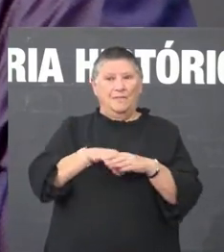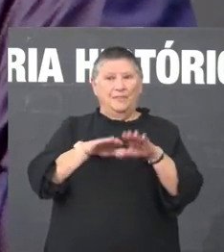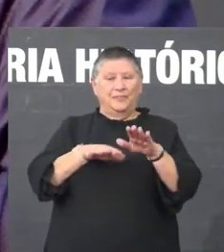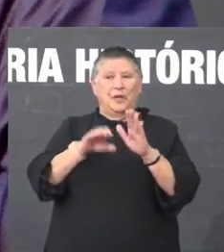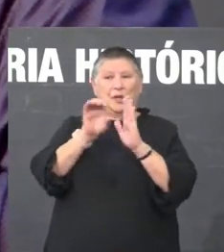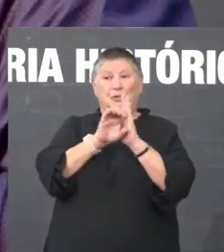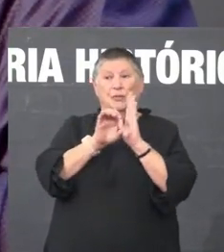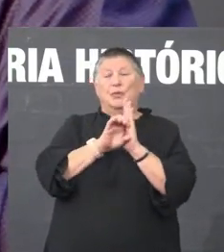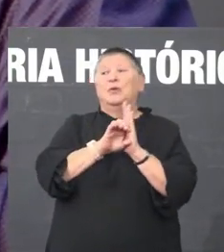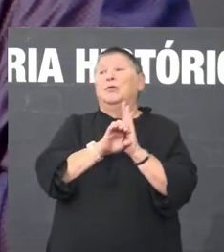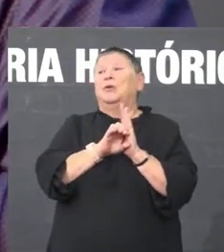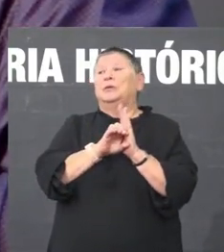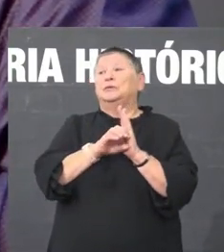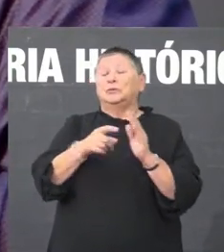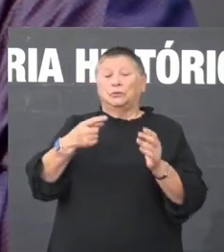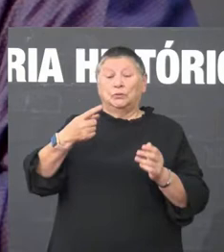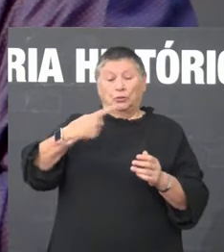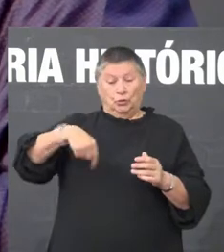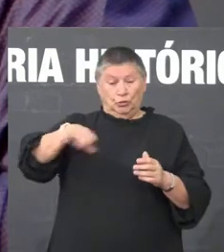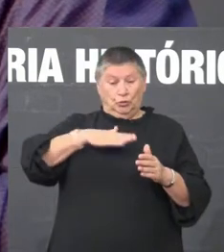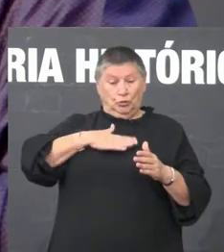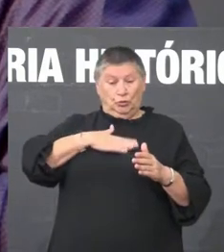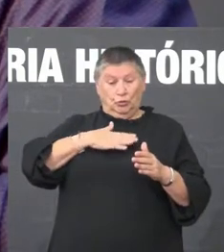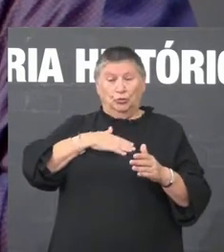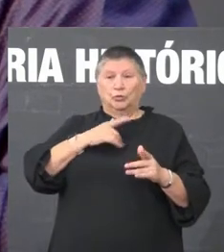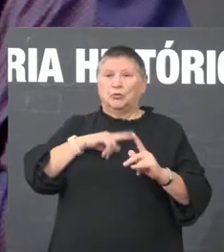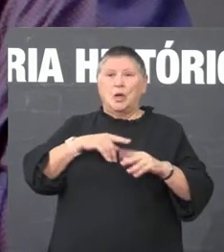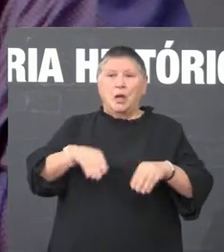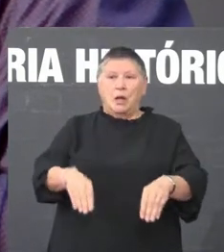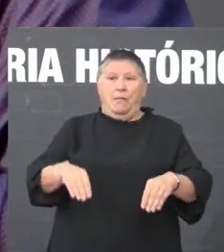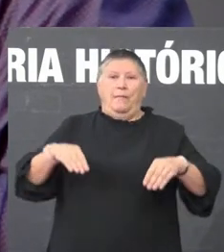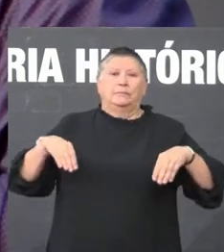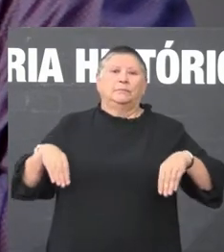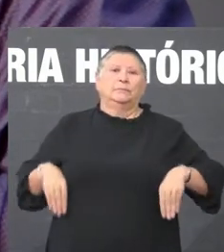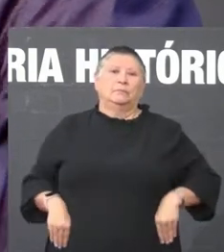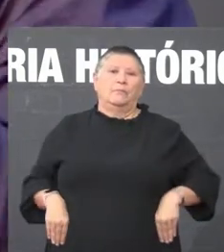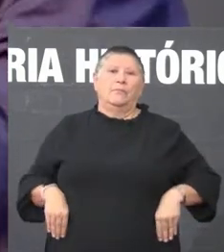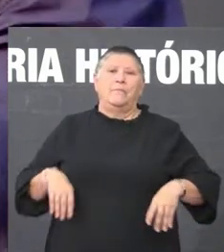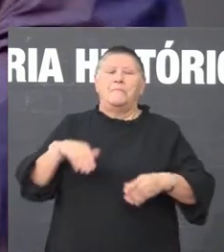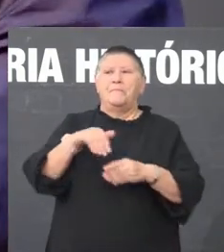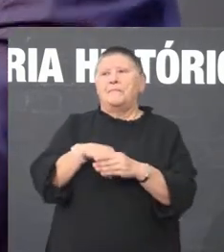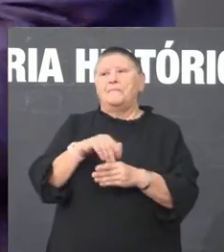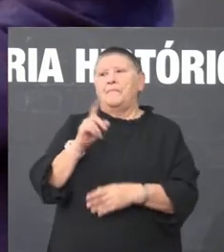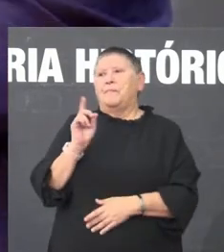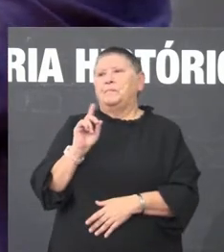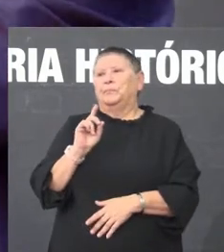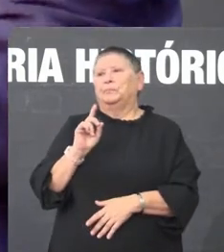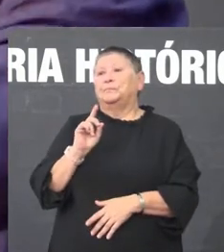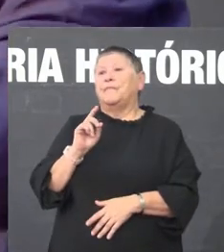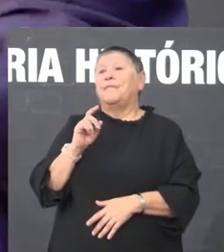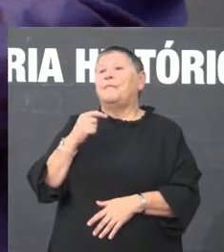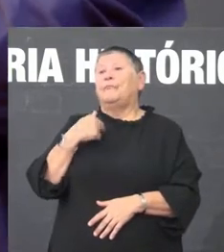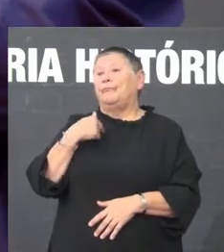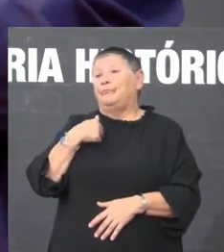nosotros defendimos una abstención activa. Yo reconozco que en la